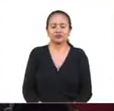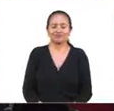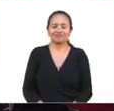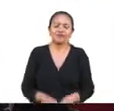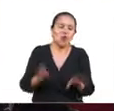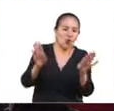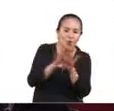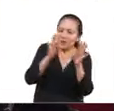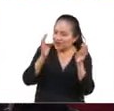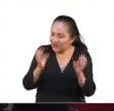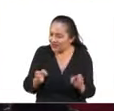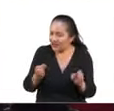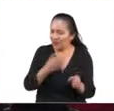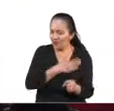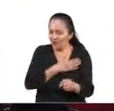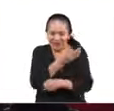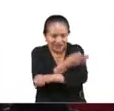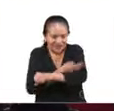¿Cómo están? Buenas tardes.